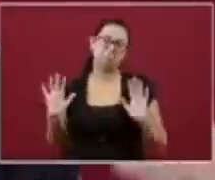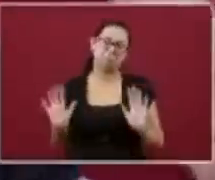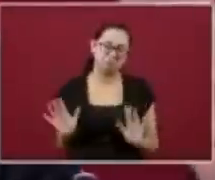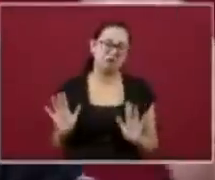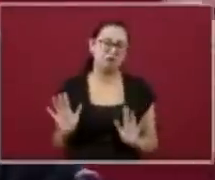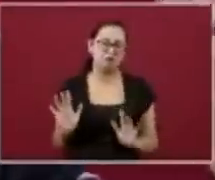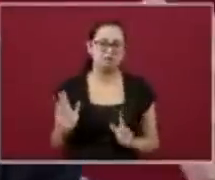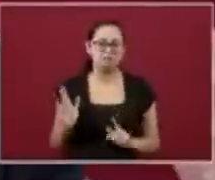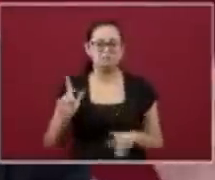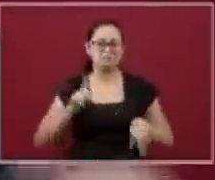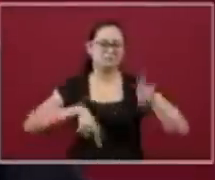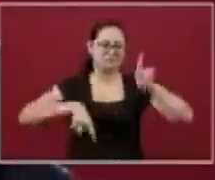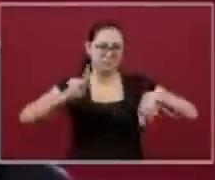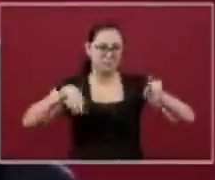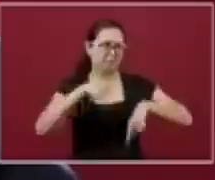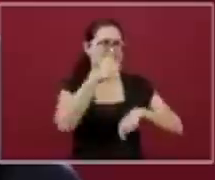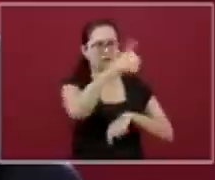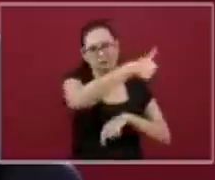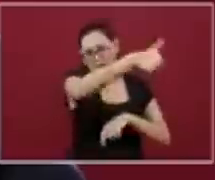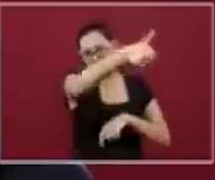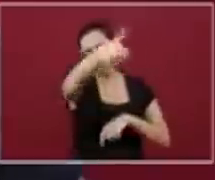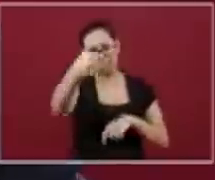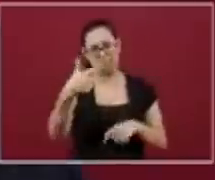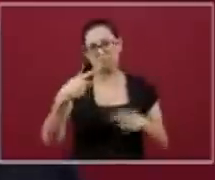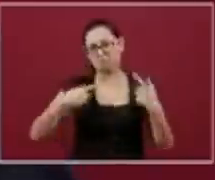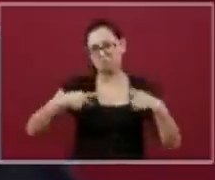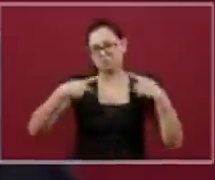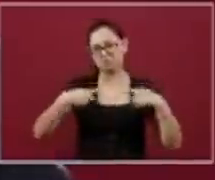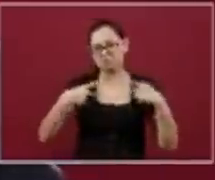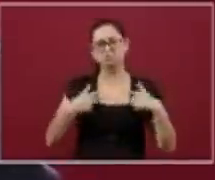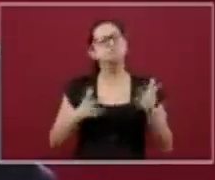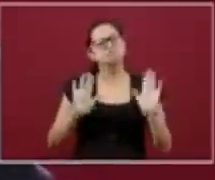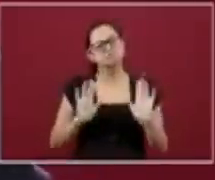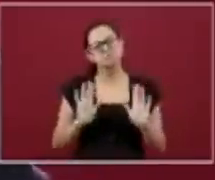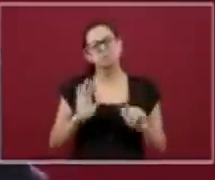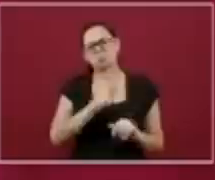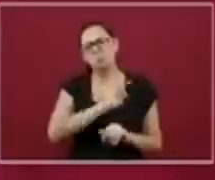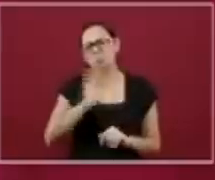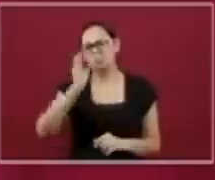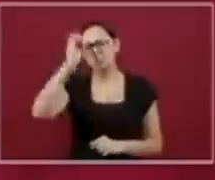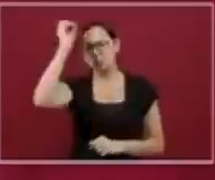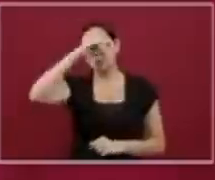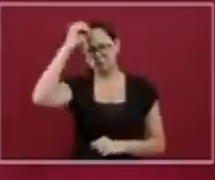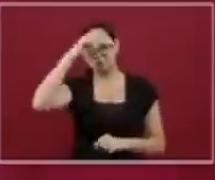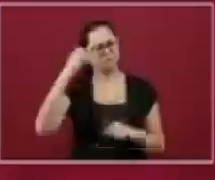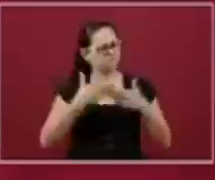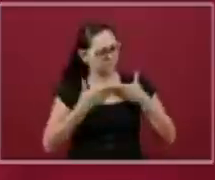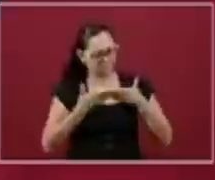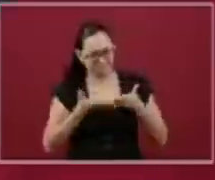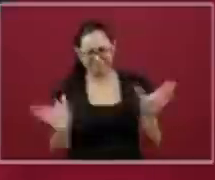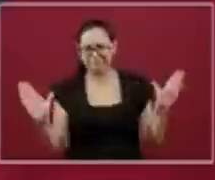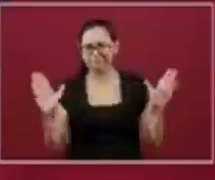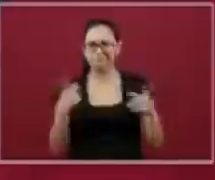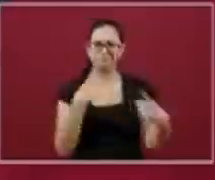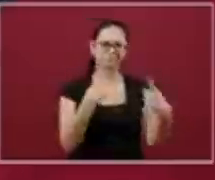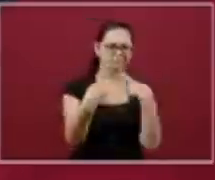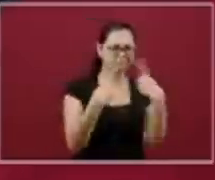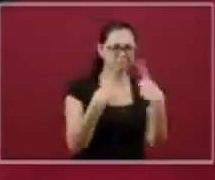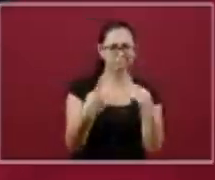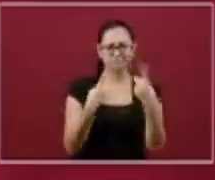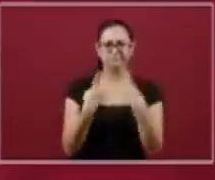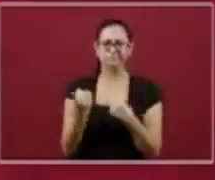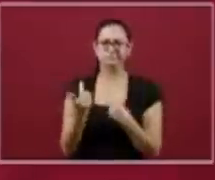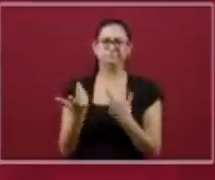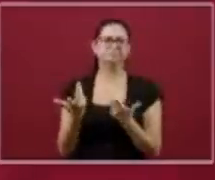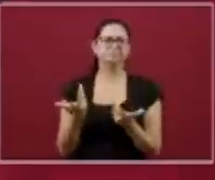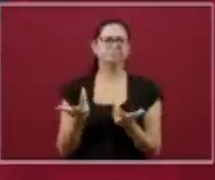es distinto de cada comunidad y sus prioridades son distintas, pero vamos a abrirles el espacio para que nos puedan, podamos dialogar con ellos, podamos